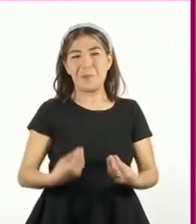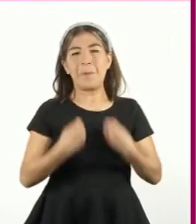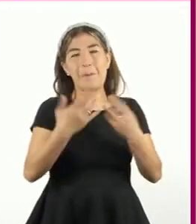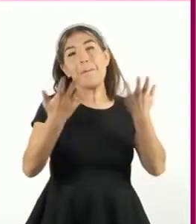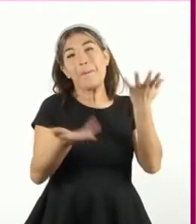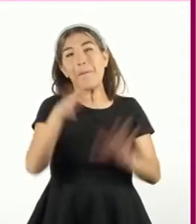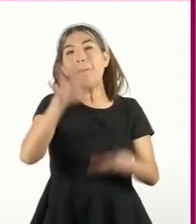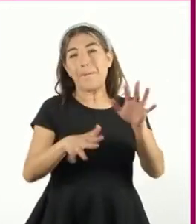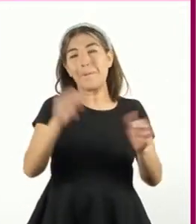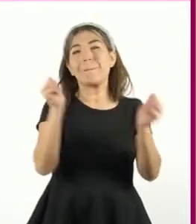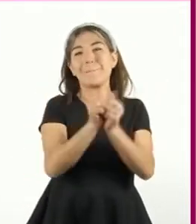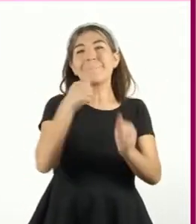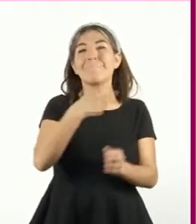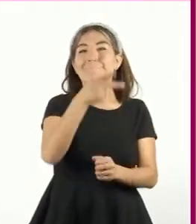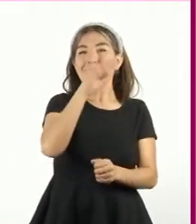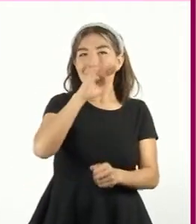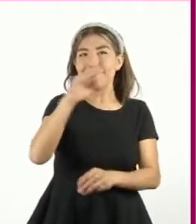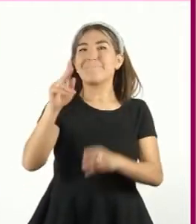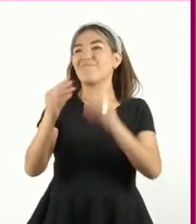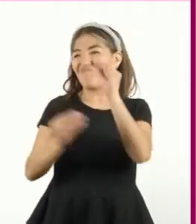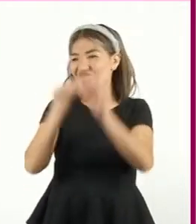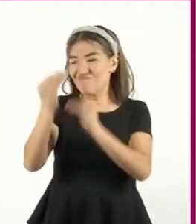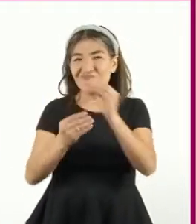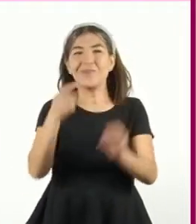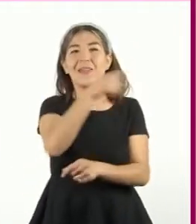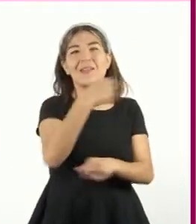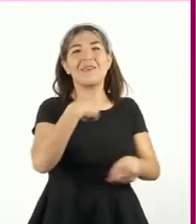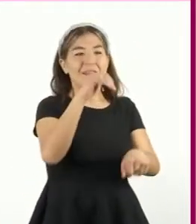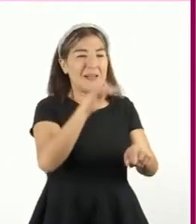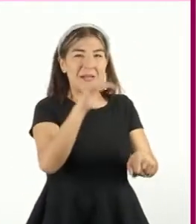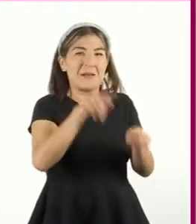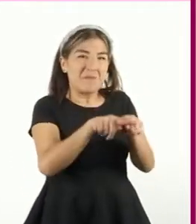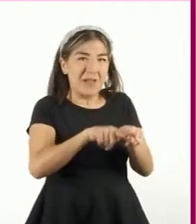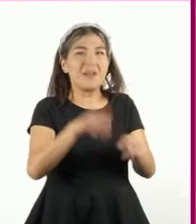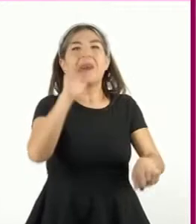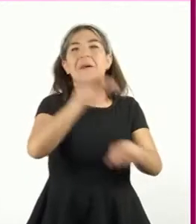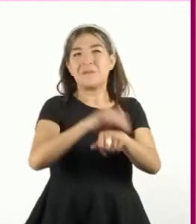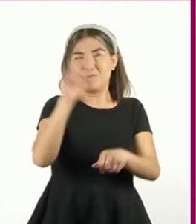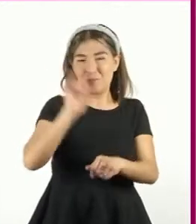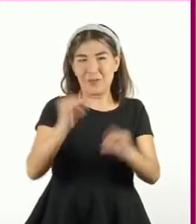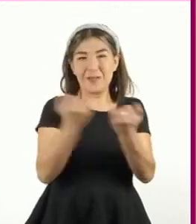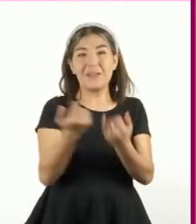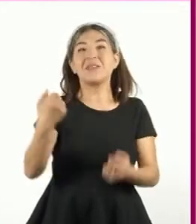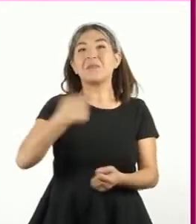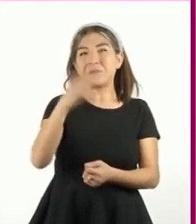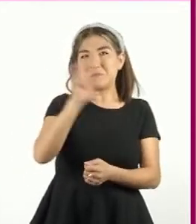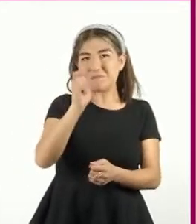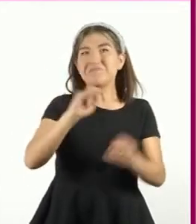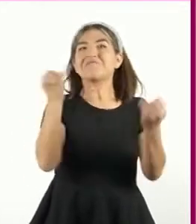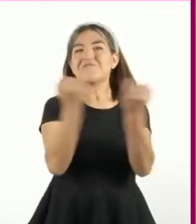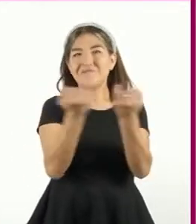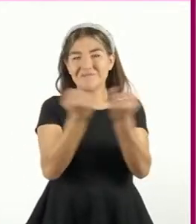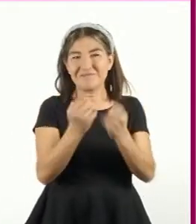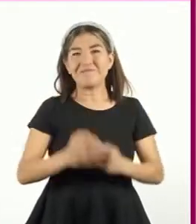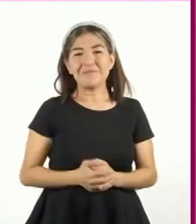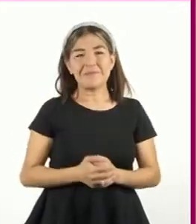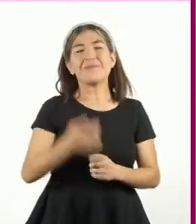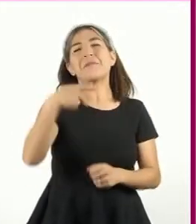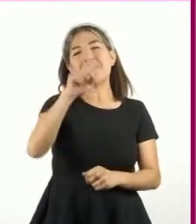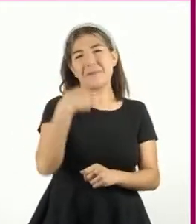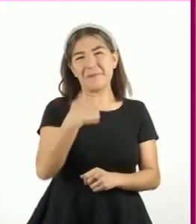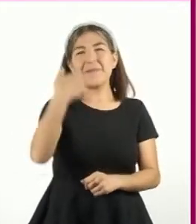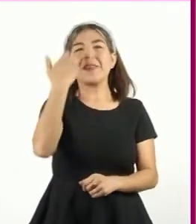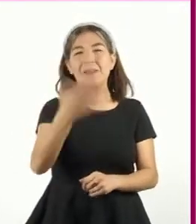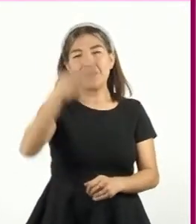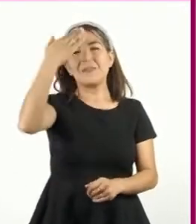ocasiones peleo con mis padres y hermanos o mis amigas y amigos, a veces hasta con mi novia, pero me gustaría tener más